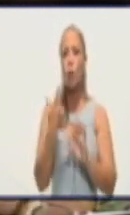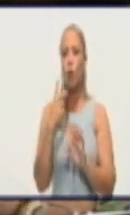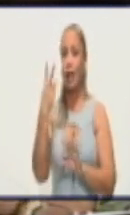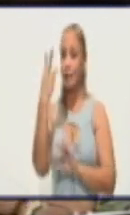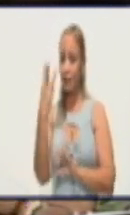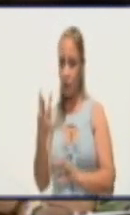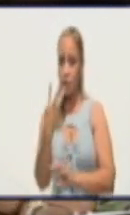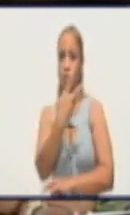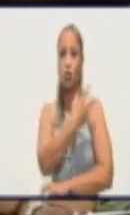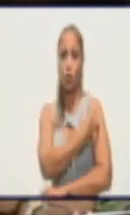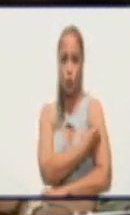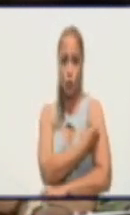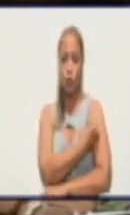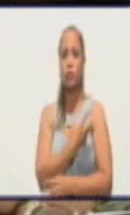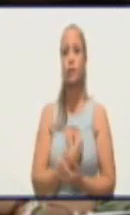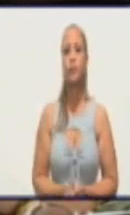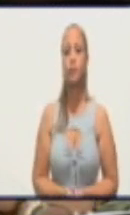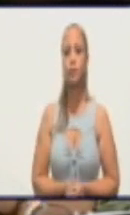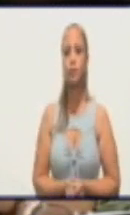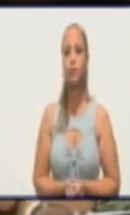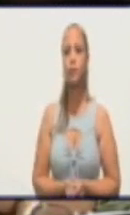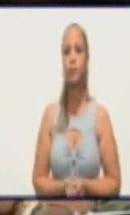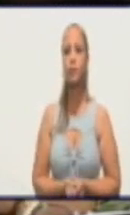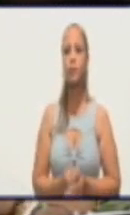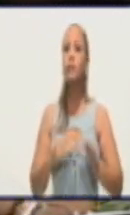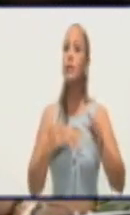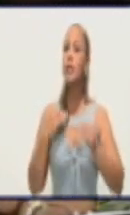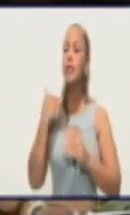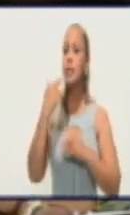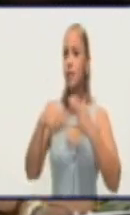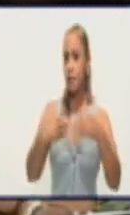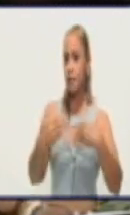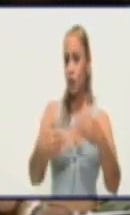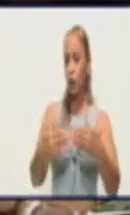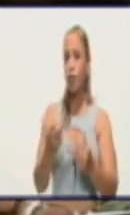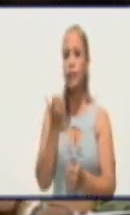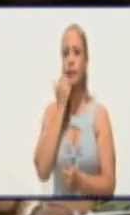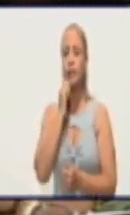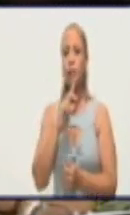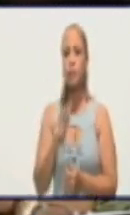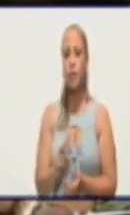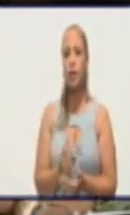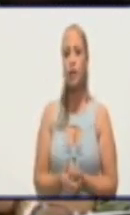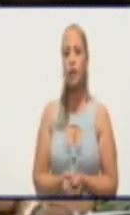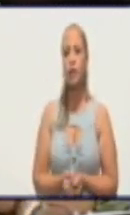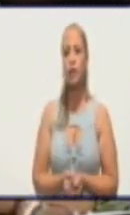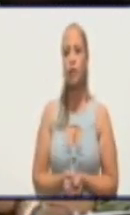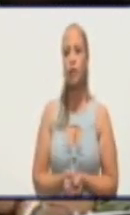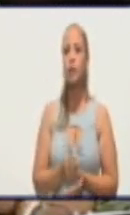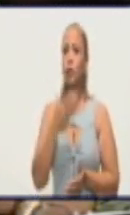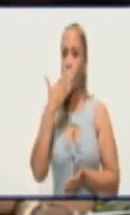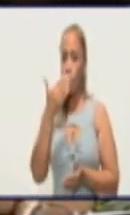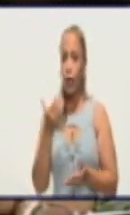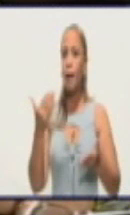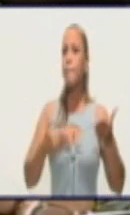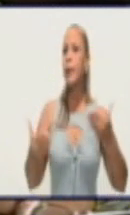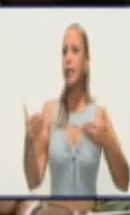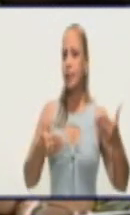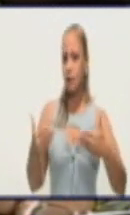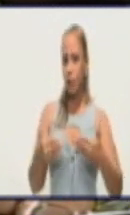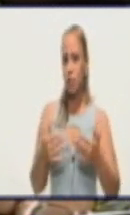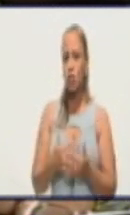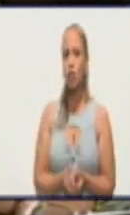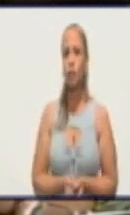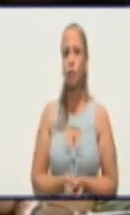de la vacuna. Se desarrolla también con una buena participación